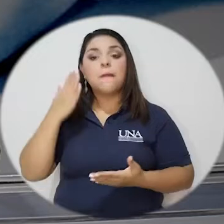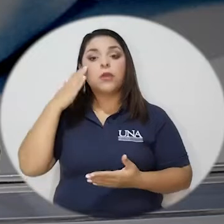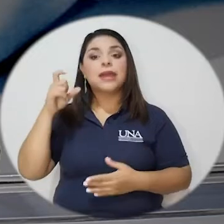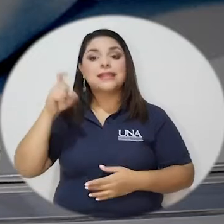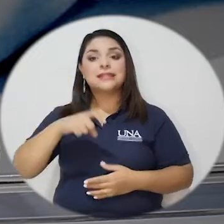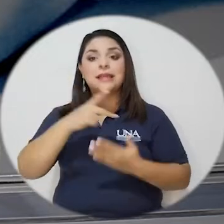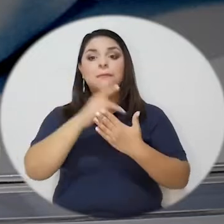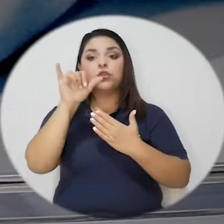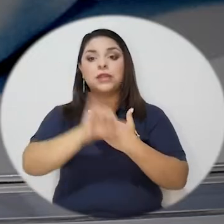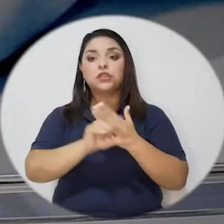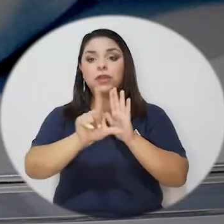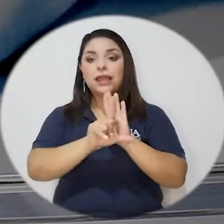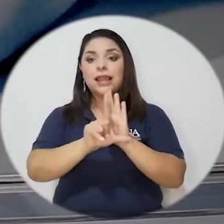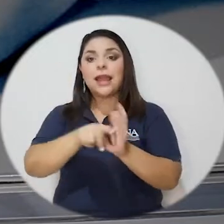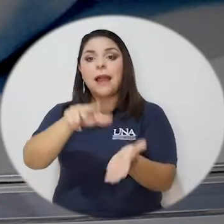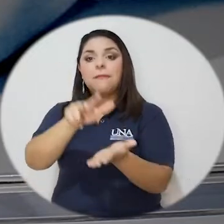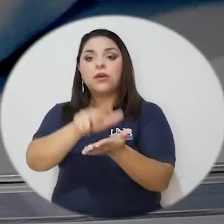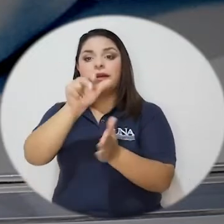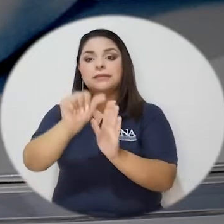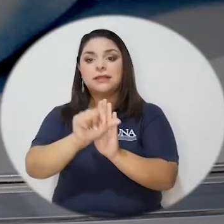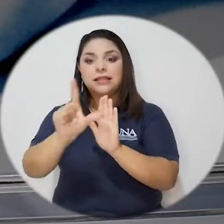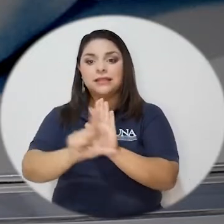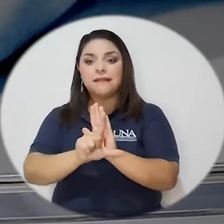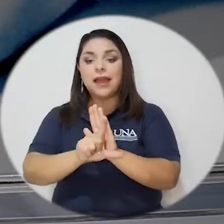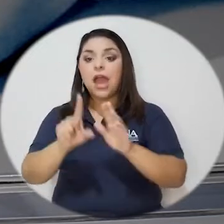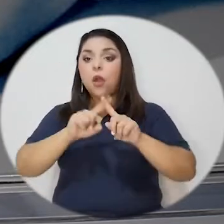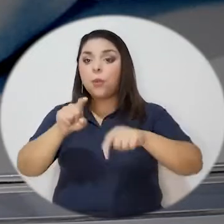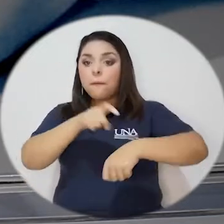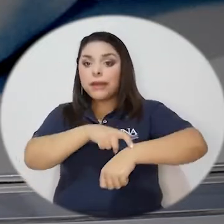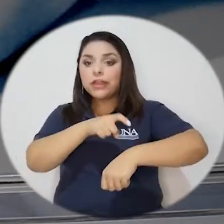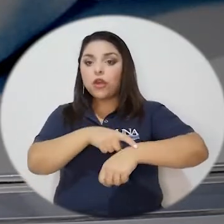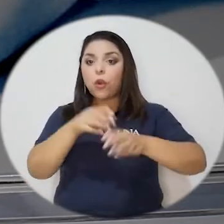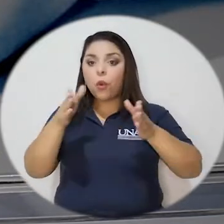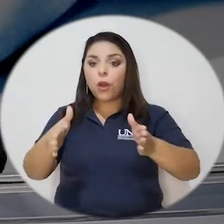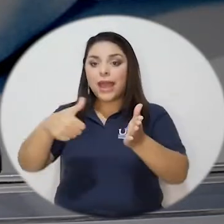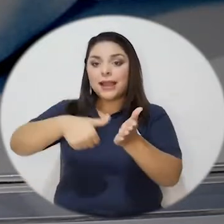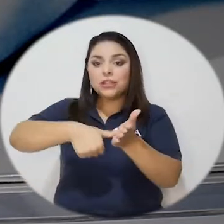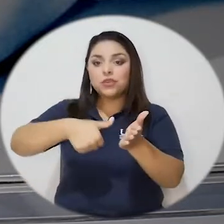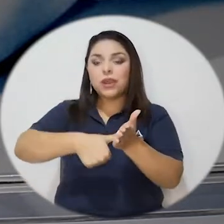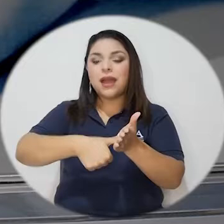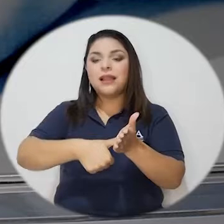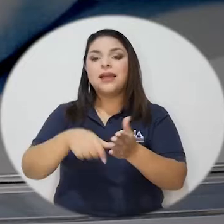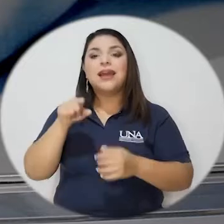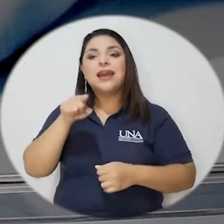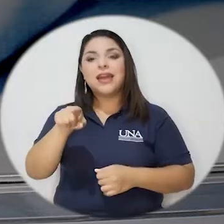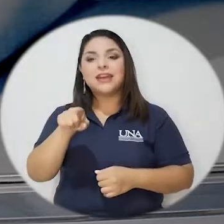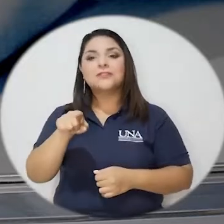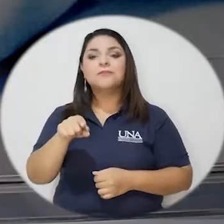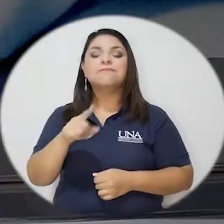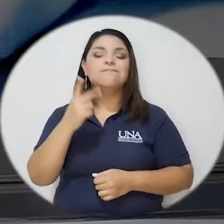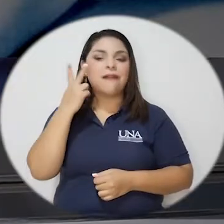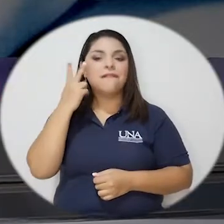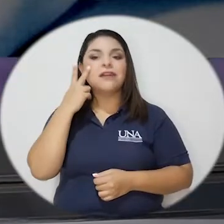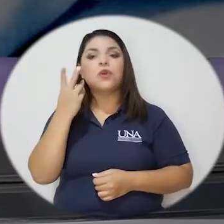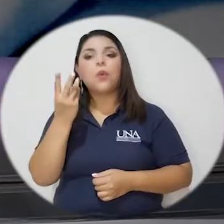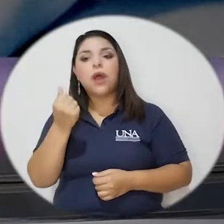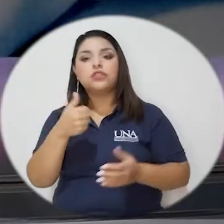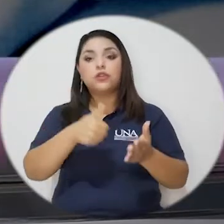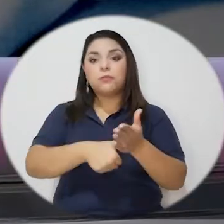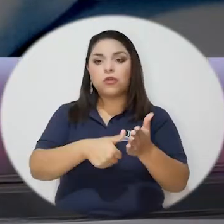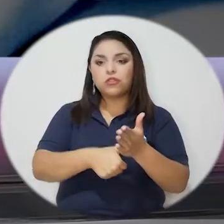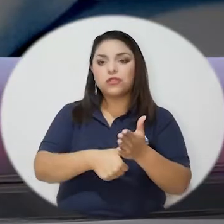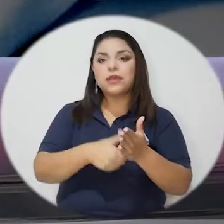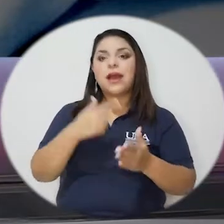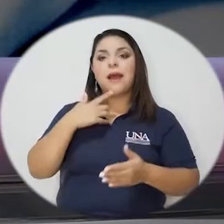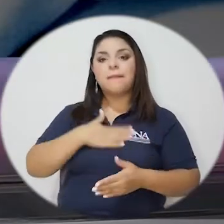requerir aprobación legislativa. En un periodo electoral va a privar el criterio del voto electoral, cuántos votos me genero o